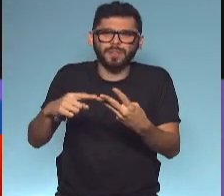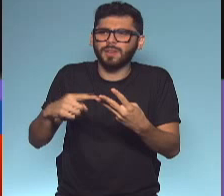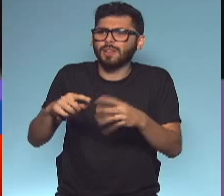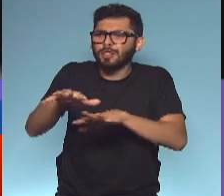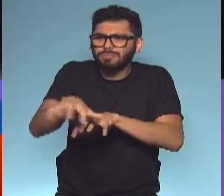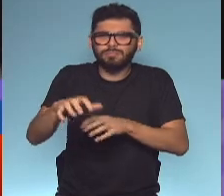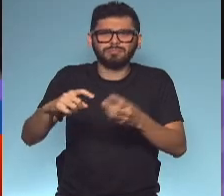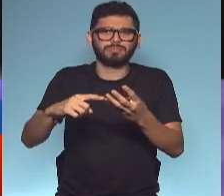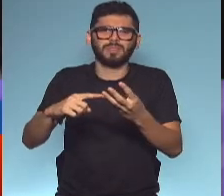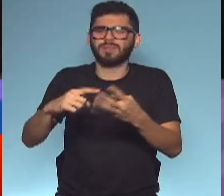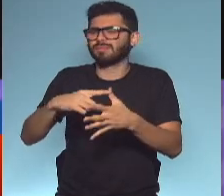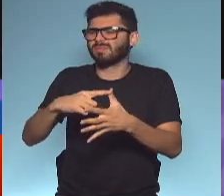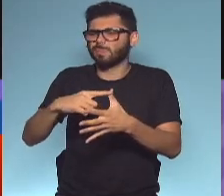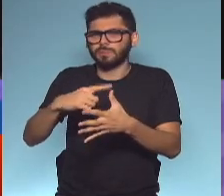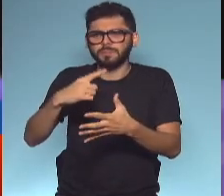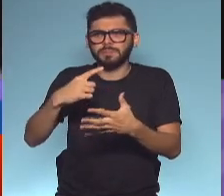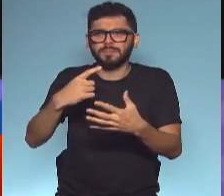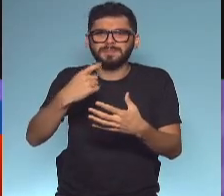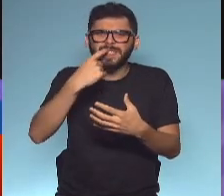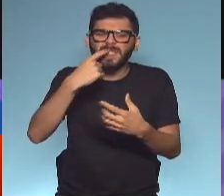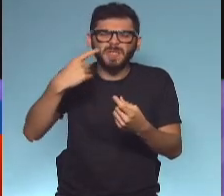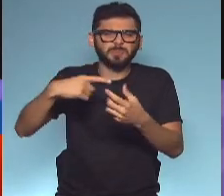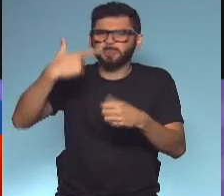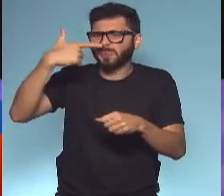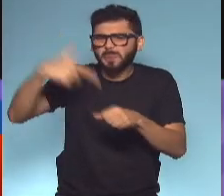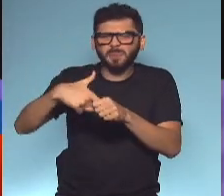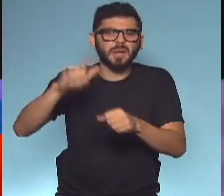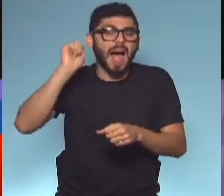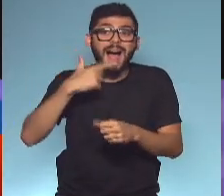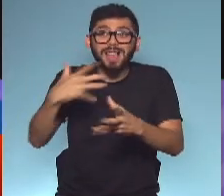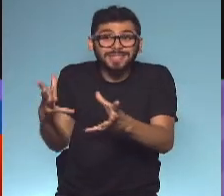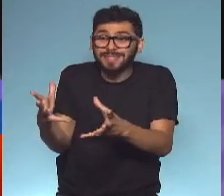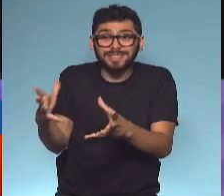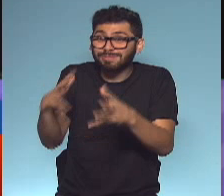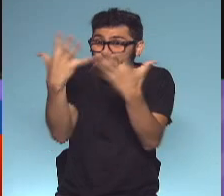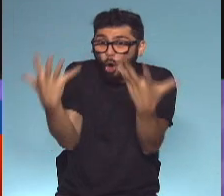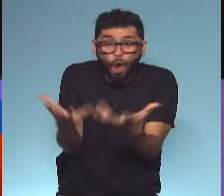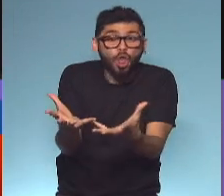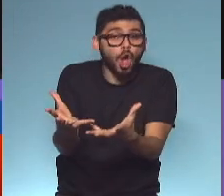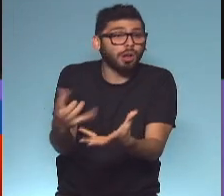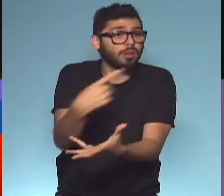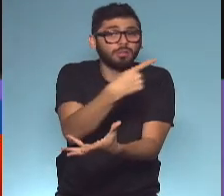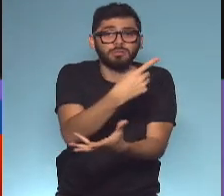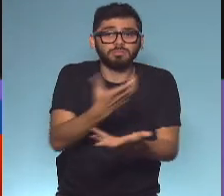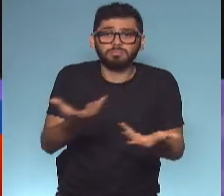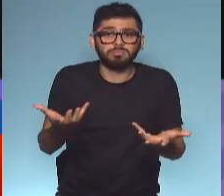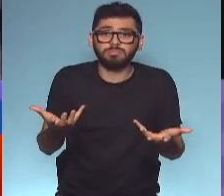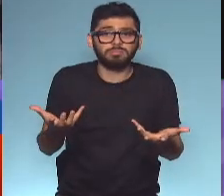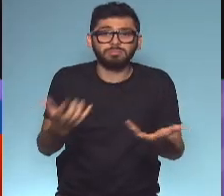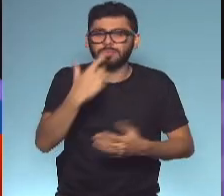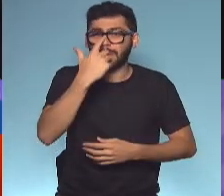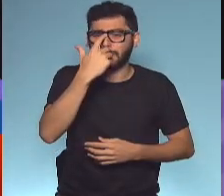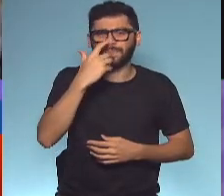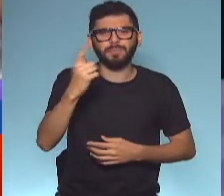hortícolas, en minerales, en petróleo, en gas. Ellos, por supuesto, lo digo, porque es muy, hay que analizar